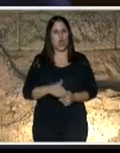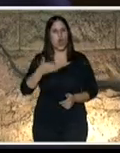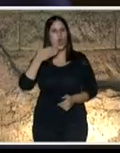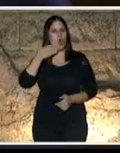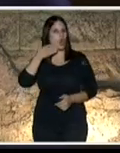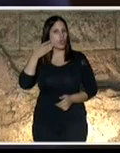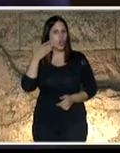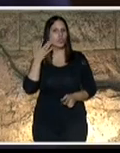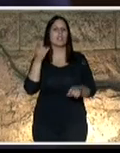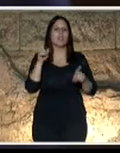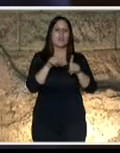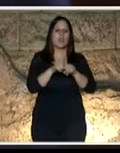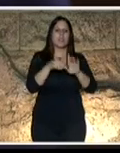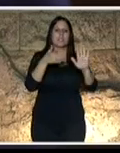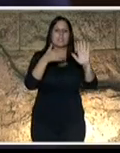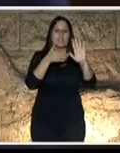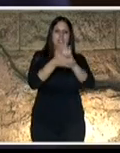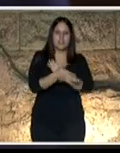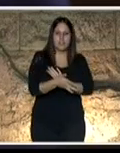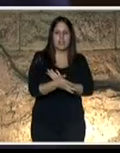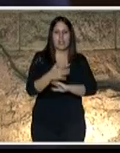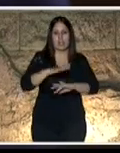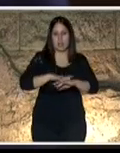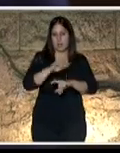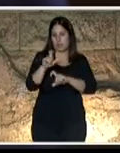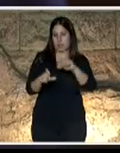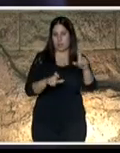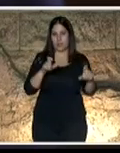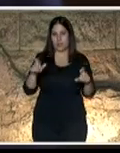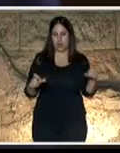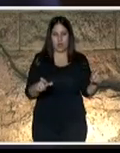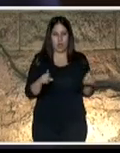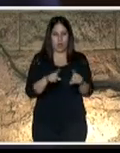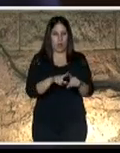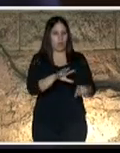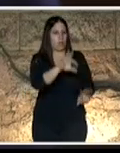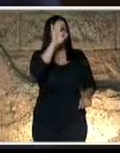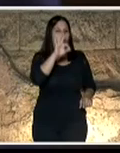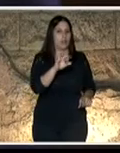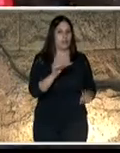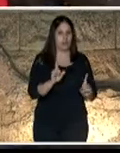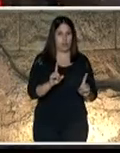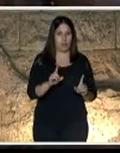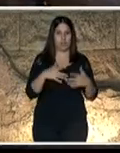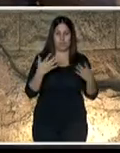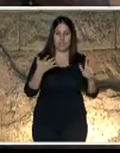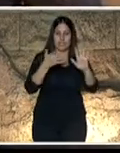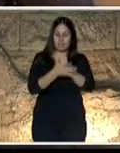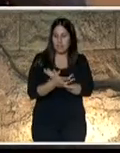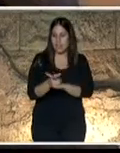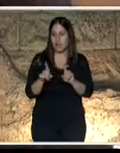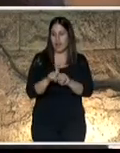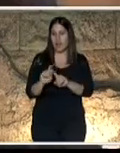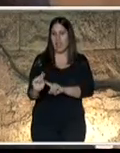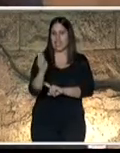se limita a testificar que ese individuo no es una elección, en tanto que la gloria afirma que